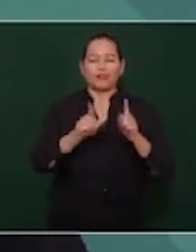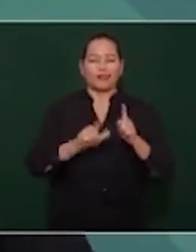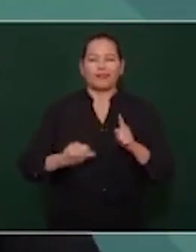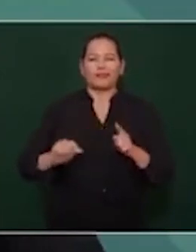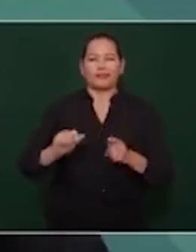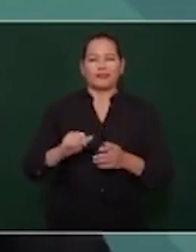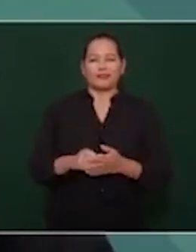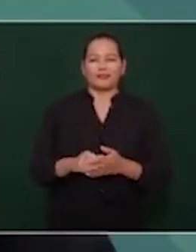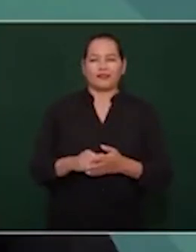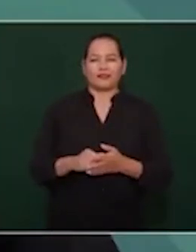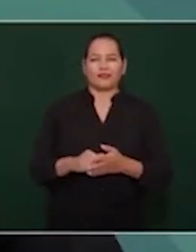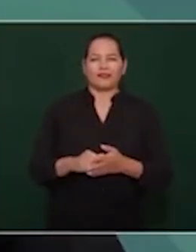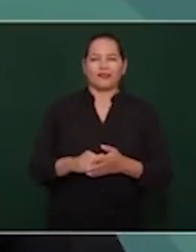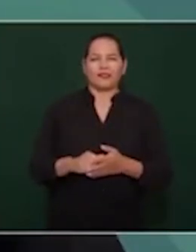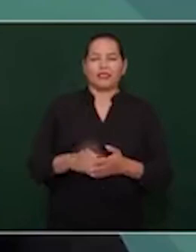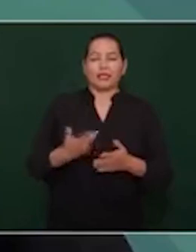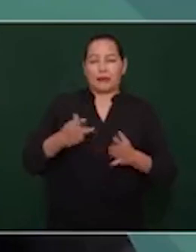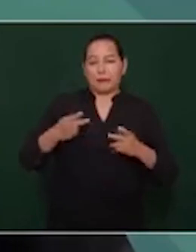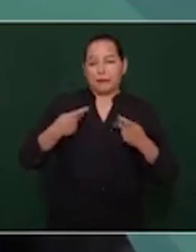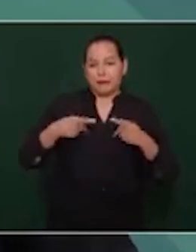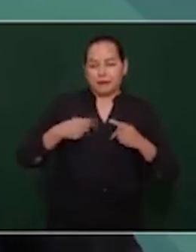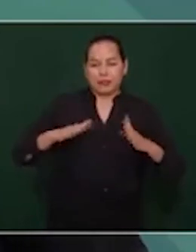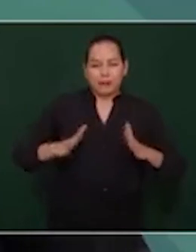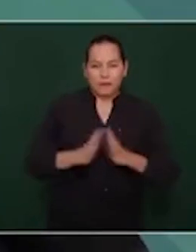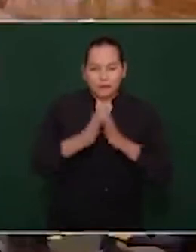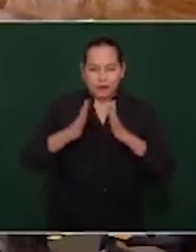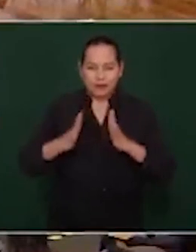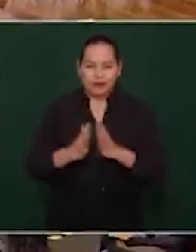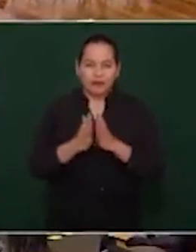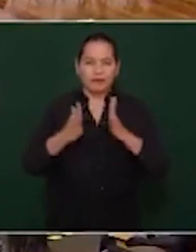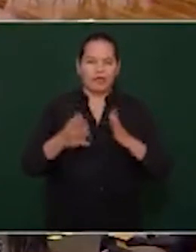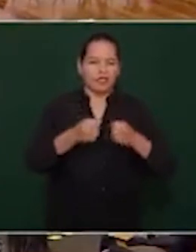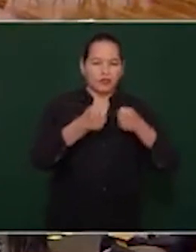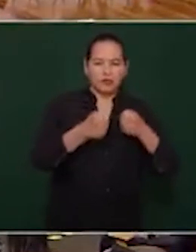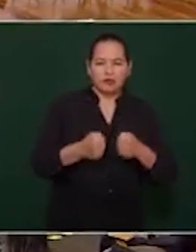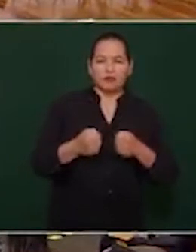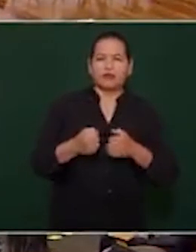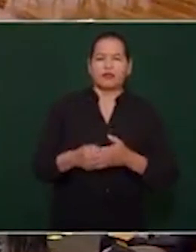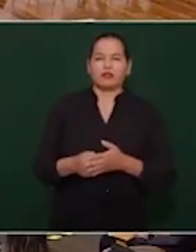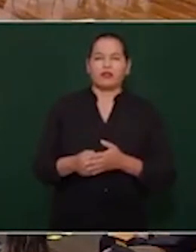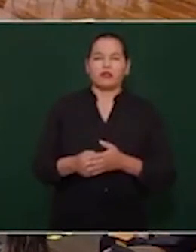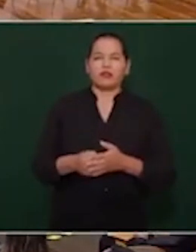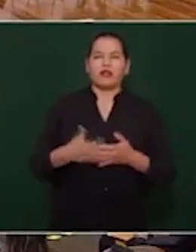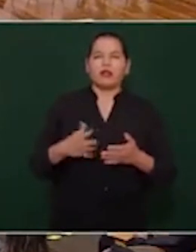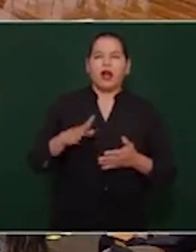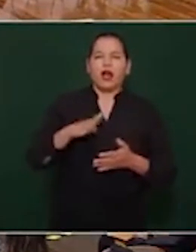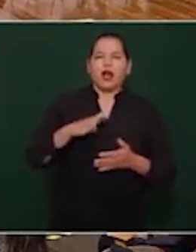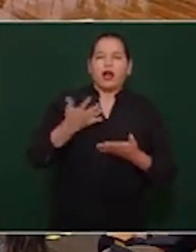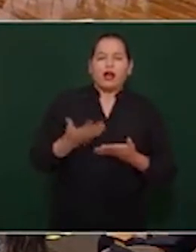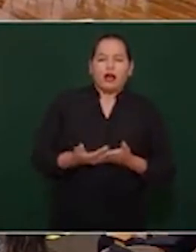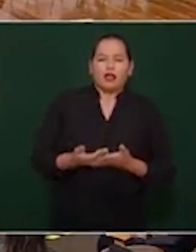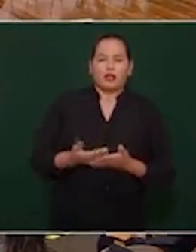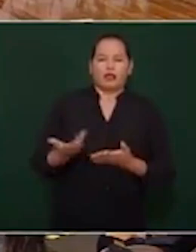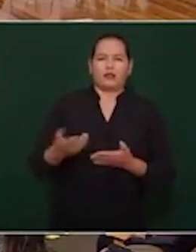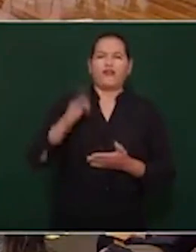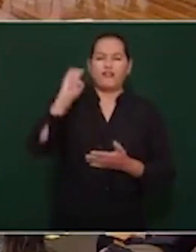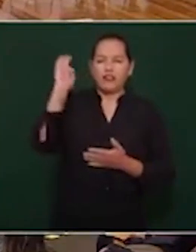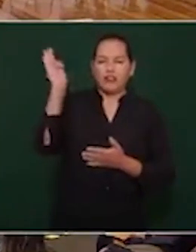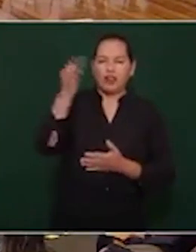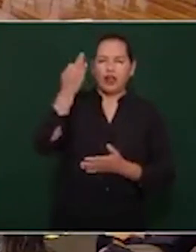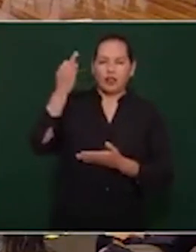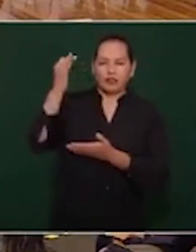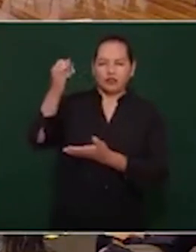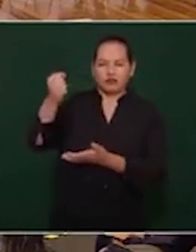que participan en la seguridad respecto a la Guardia Nacional. En cuanto a recursos federales y estatales en materia de